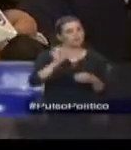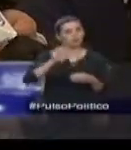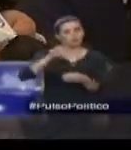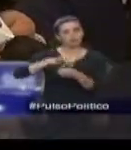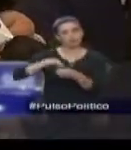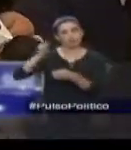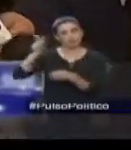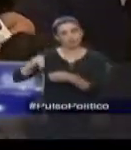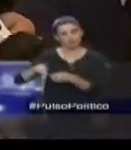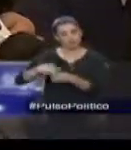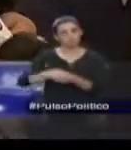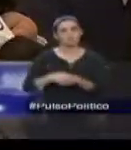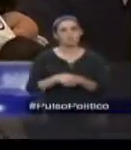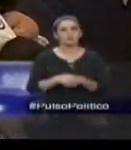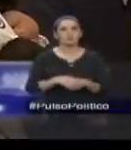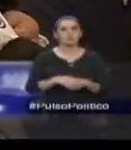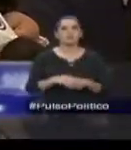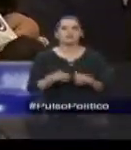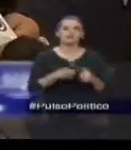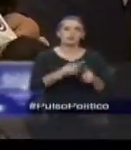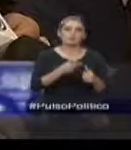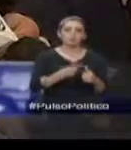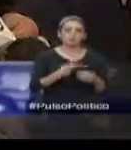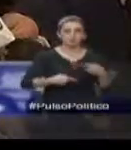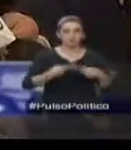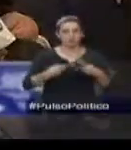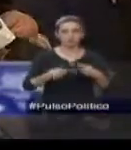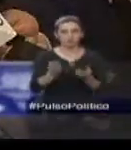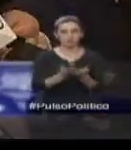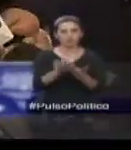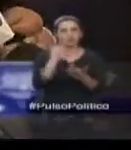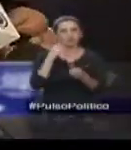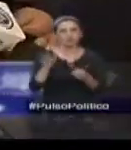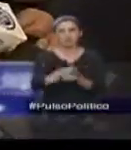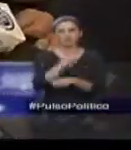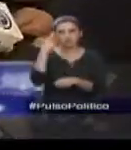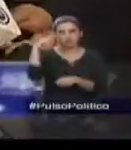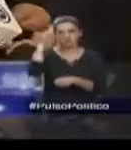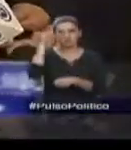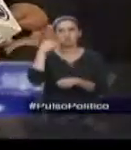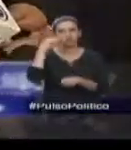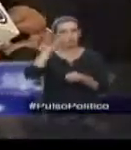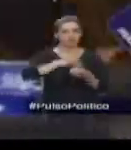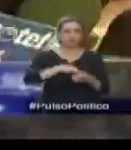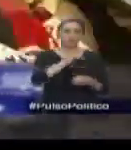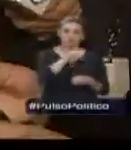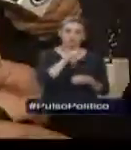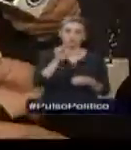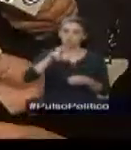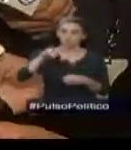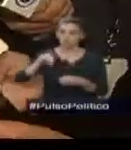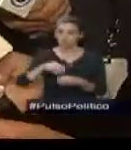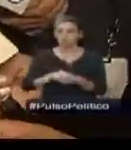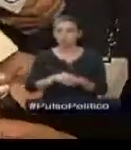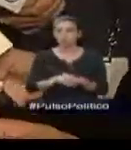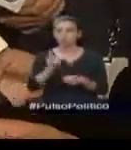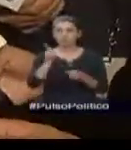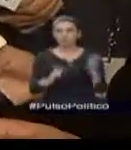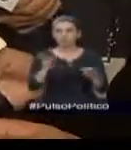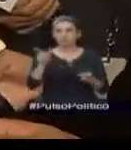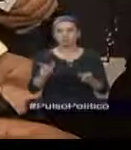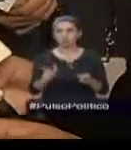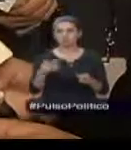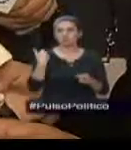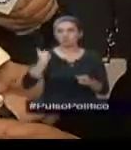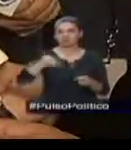obviamente el primero y el segundo debate servirán para llenarnos de razones para votar a favor o en contra los legisladores tenemos toda la